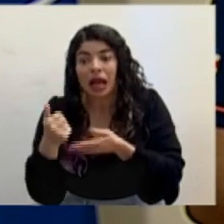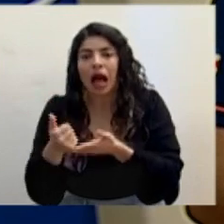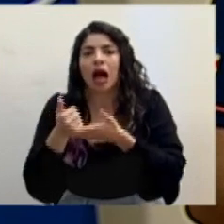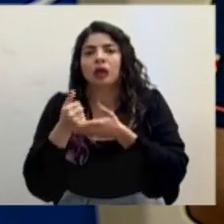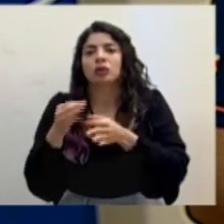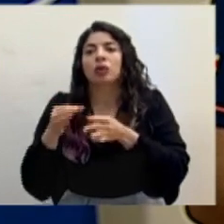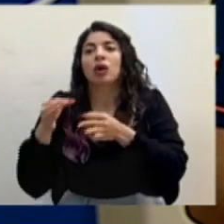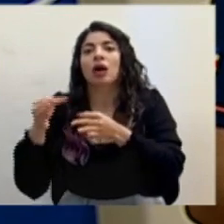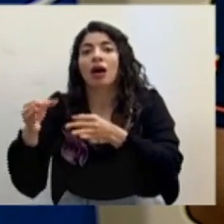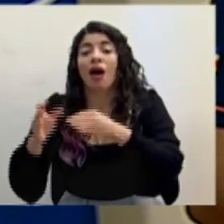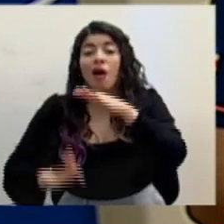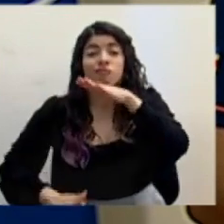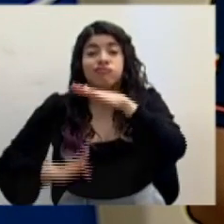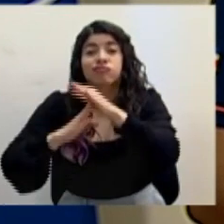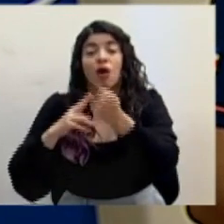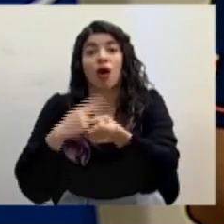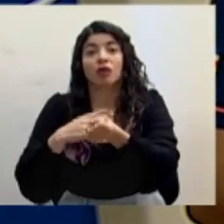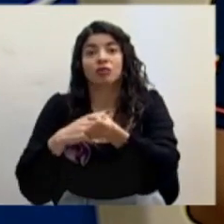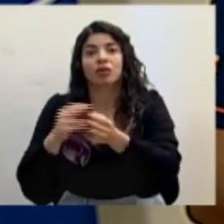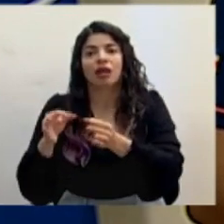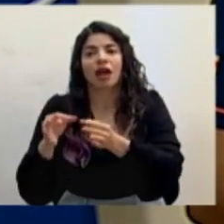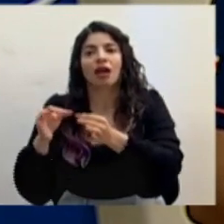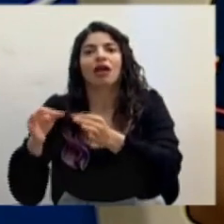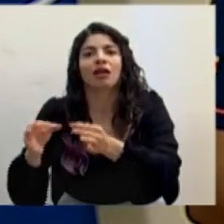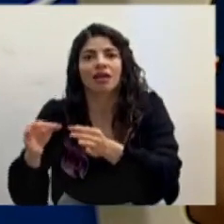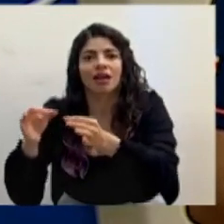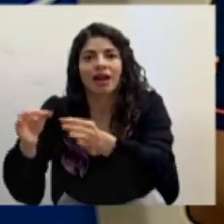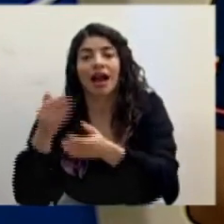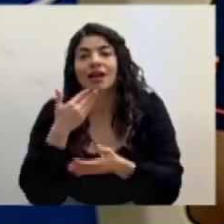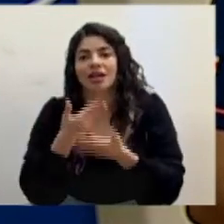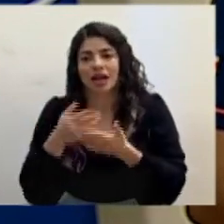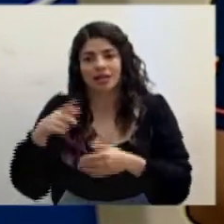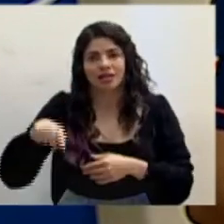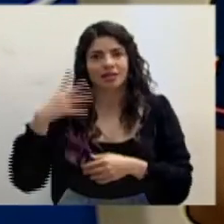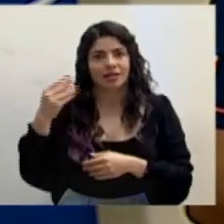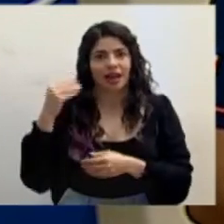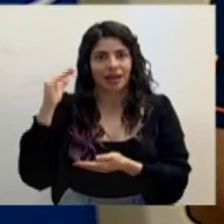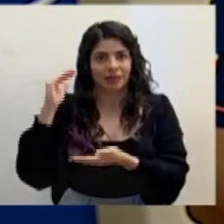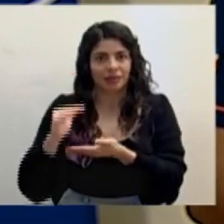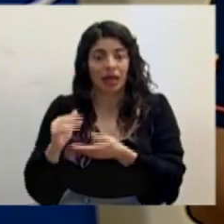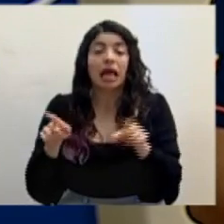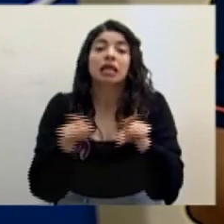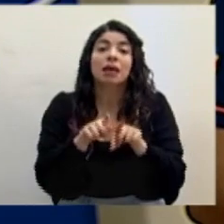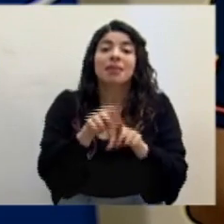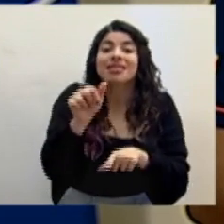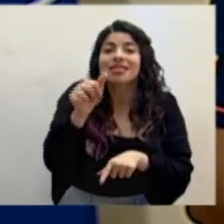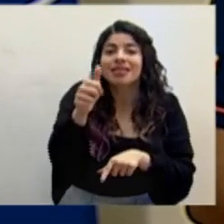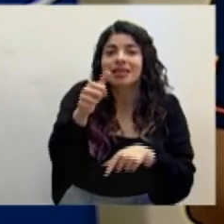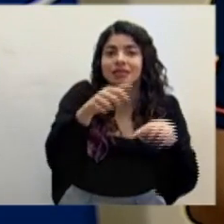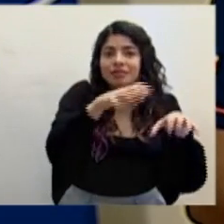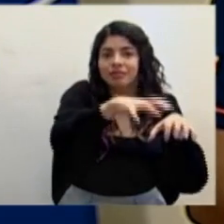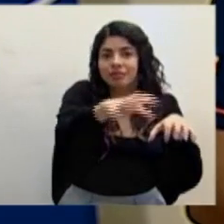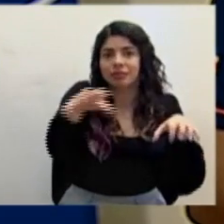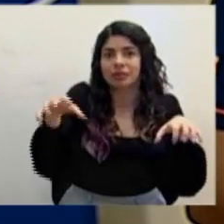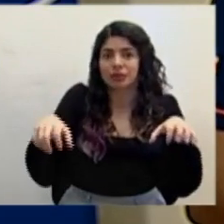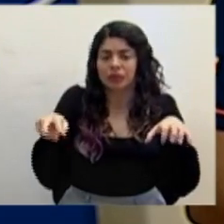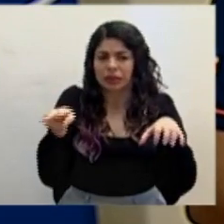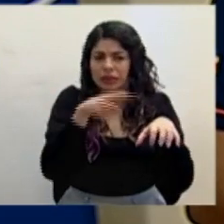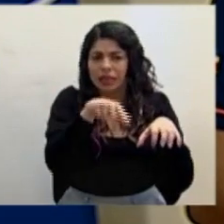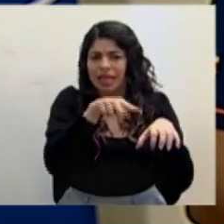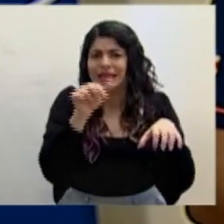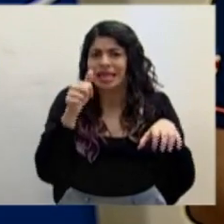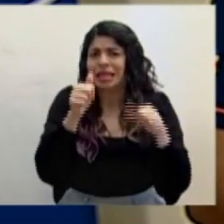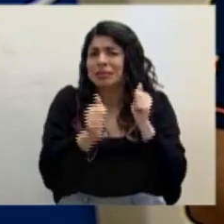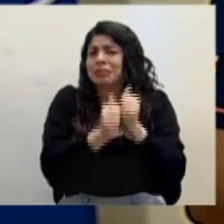el llegar a la máxima capacidad. También quisiera mencionar que hay 10 cantones identificados como los cantones de mayor movilidad.